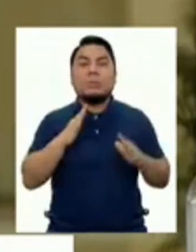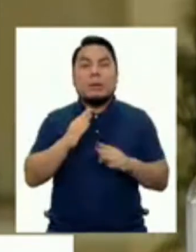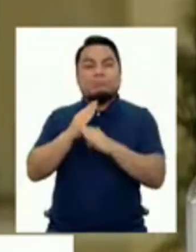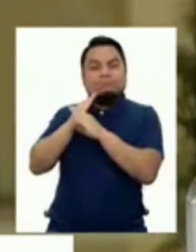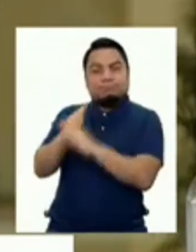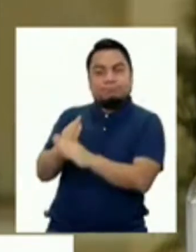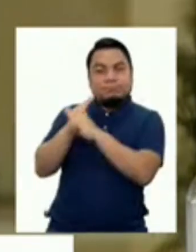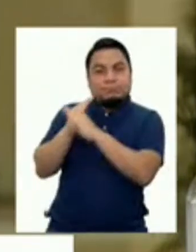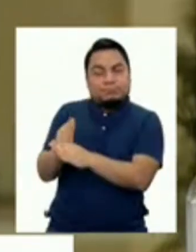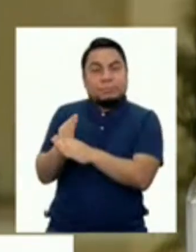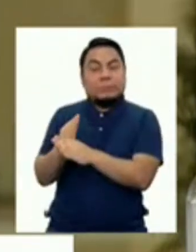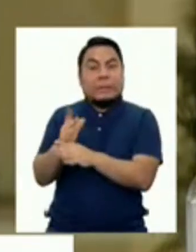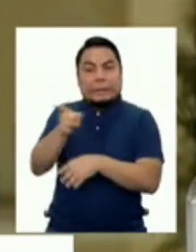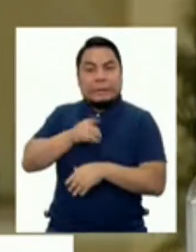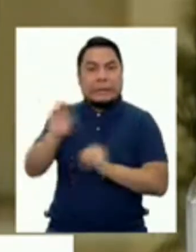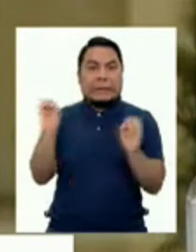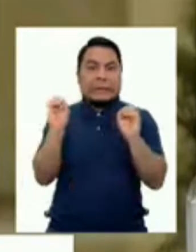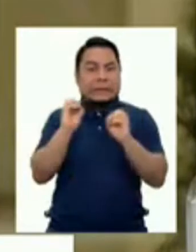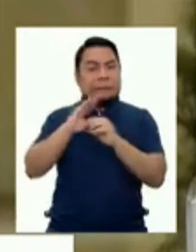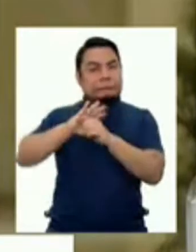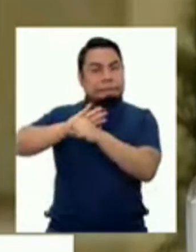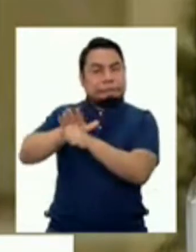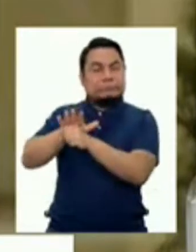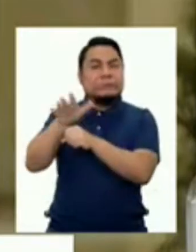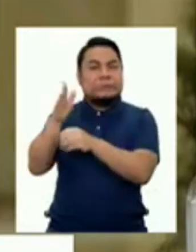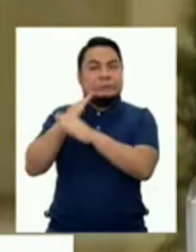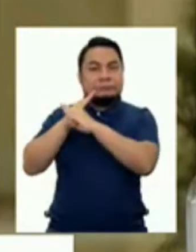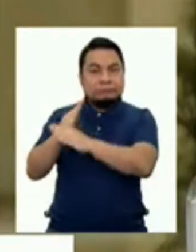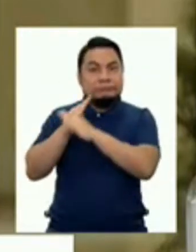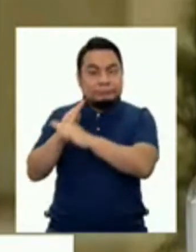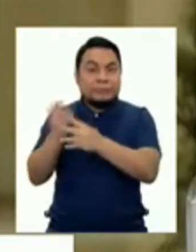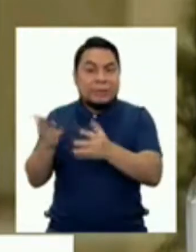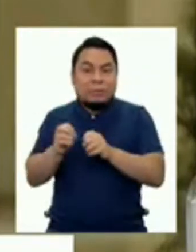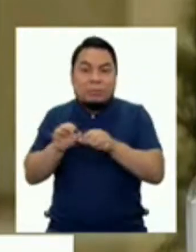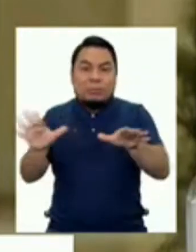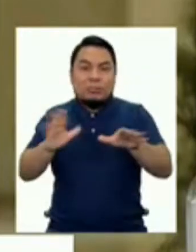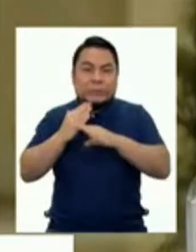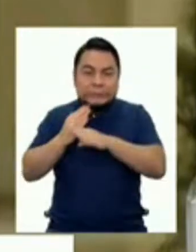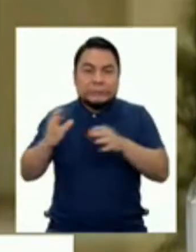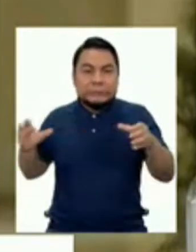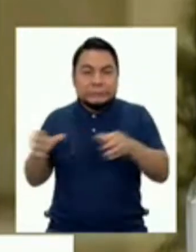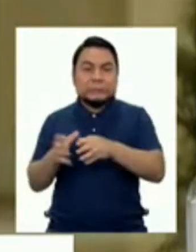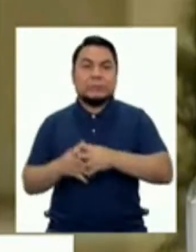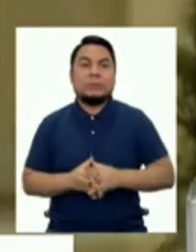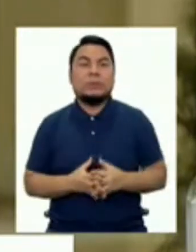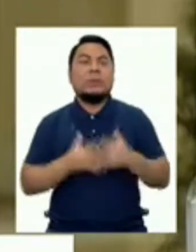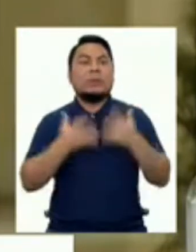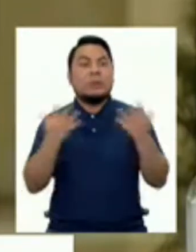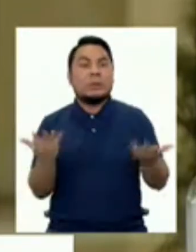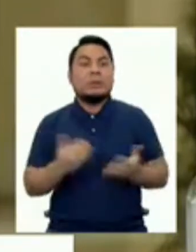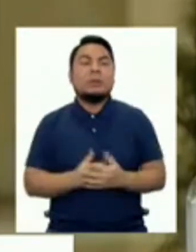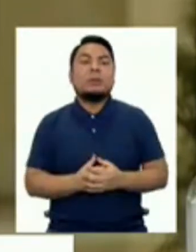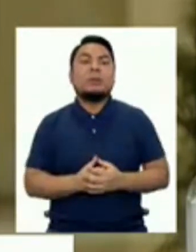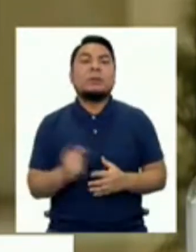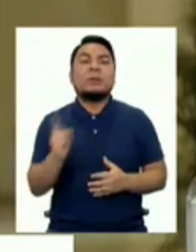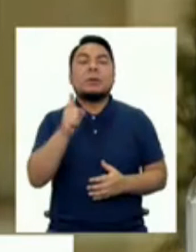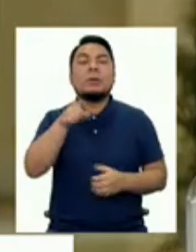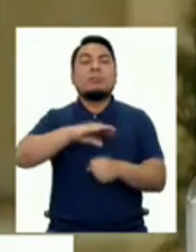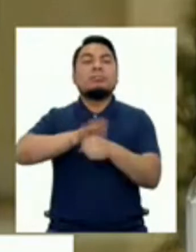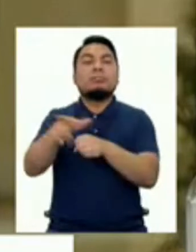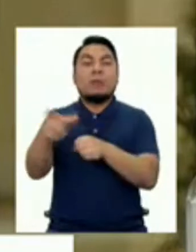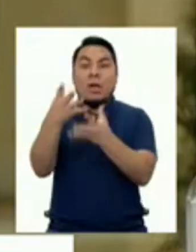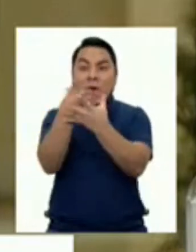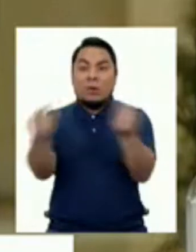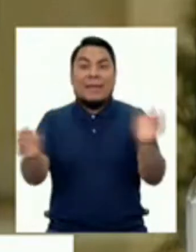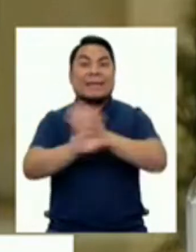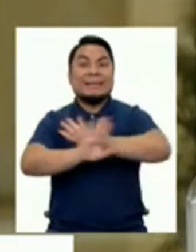contención adecuada a la propagación del virus. Y no es que el virus haya